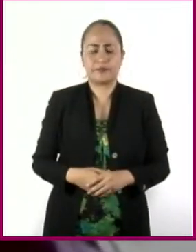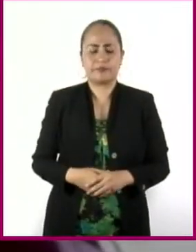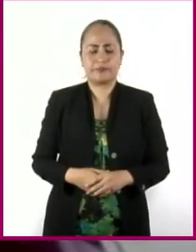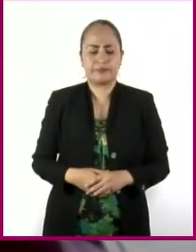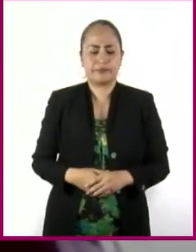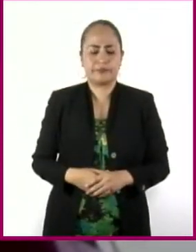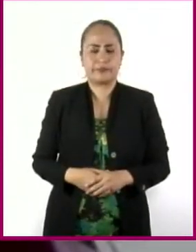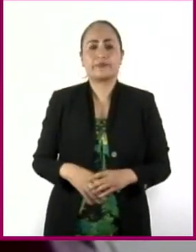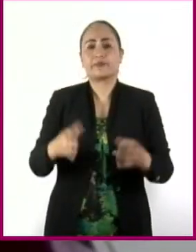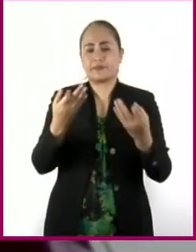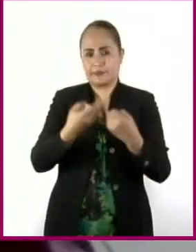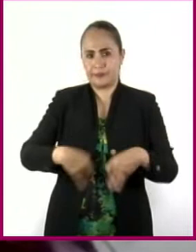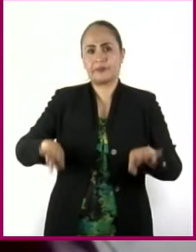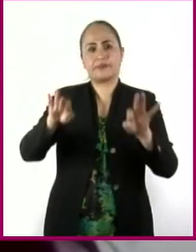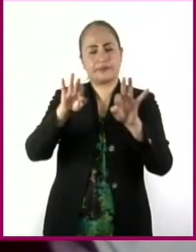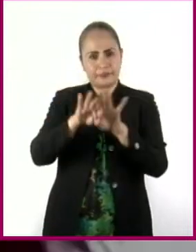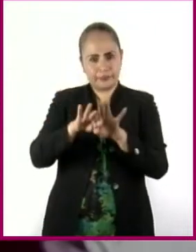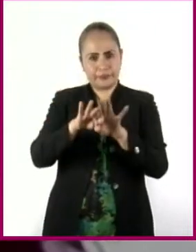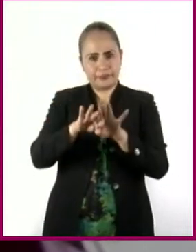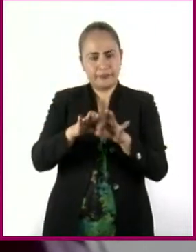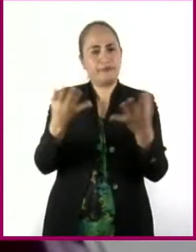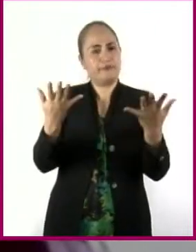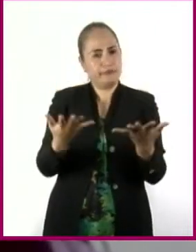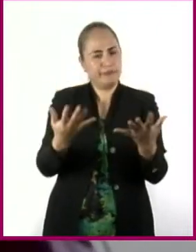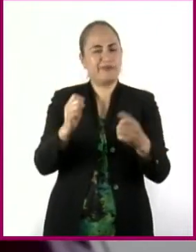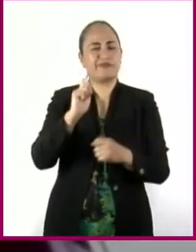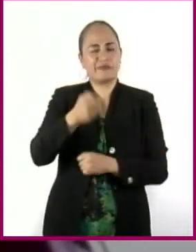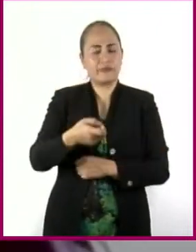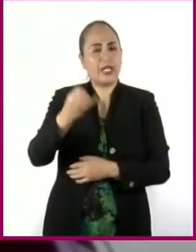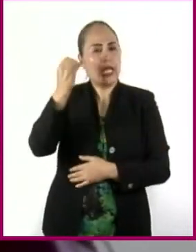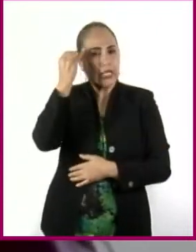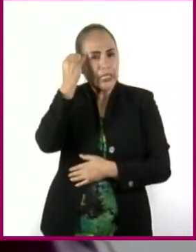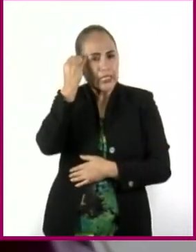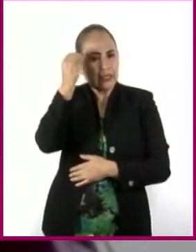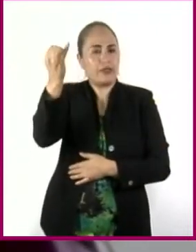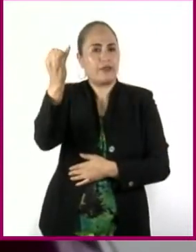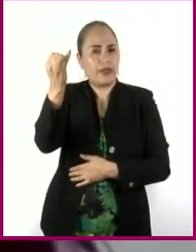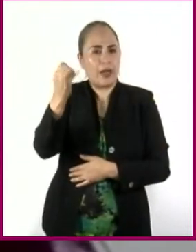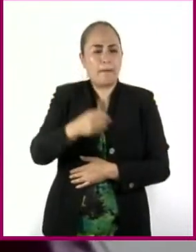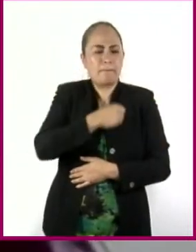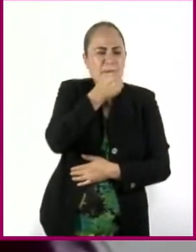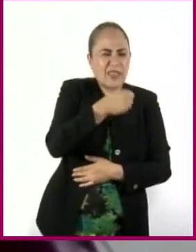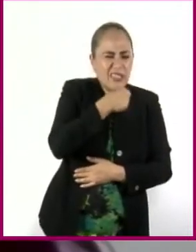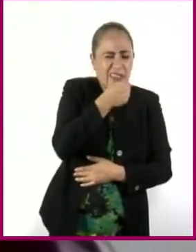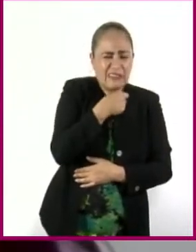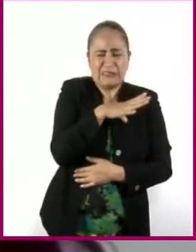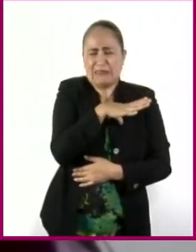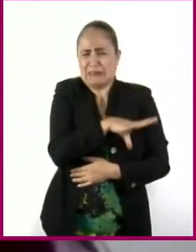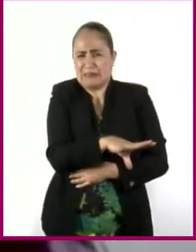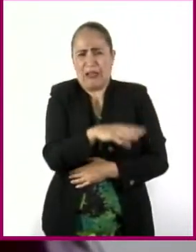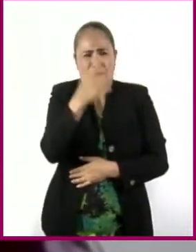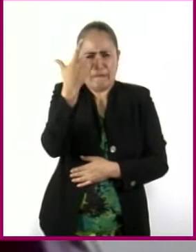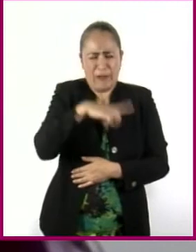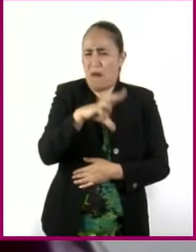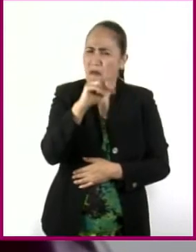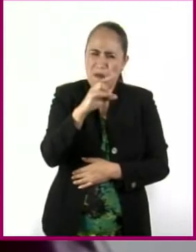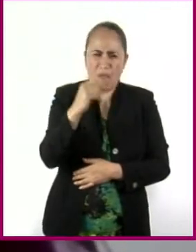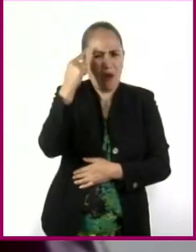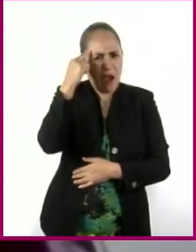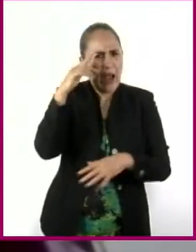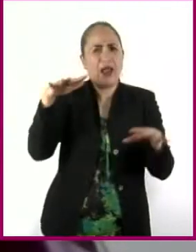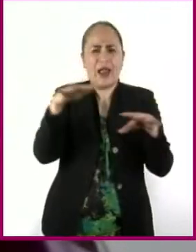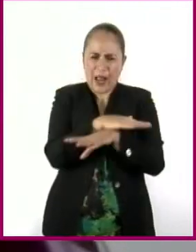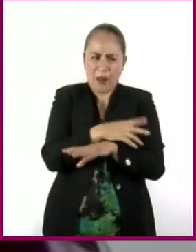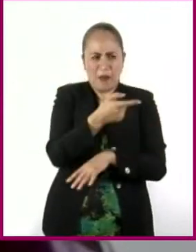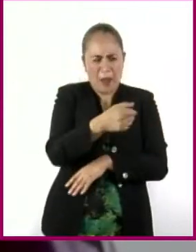pues, algo muy importante, cambiar la idea de lo que es la vejez y lo que es el envejecimiento, ¿sí?